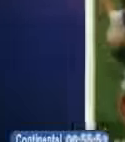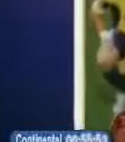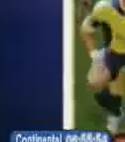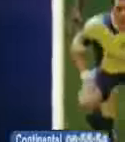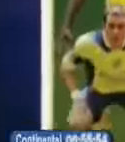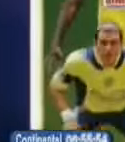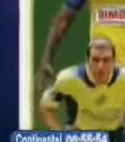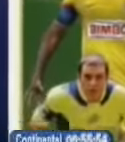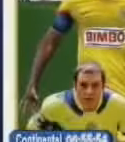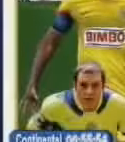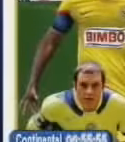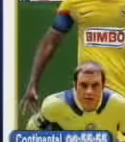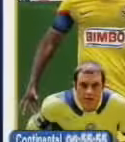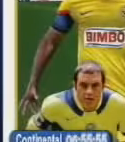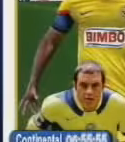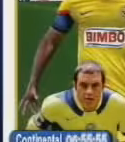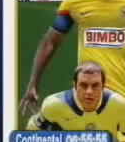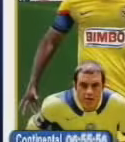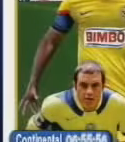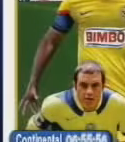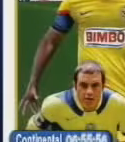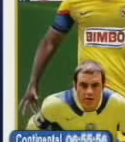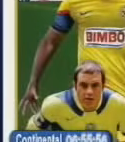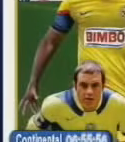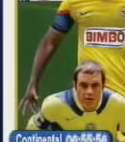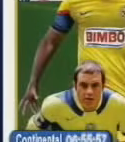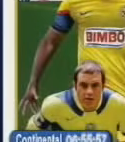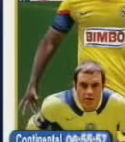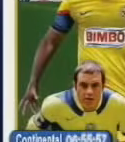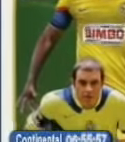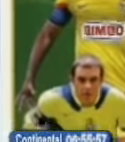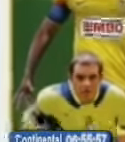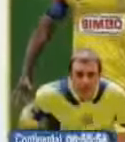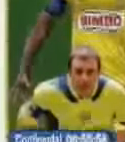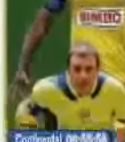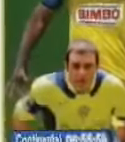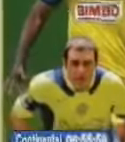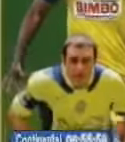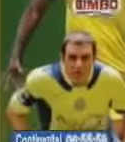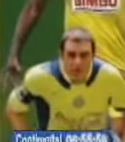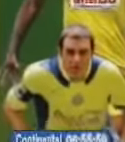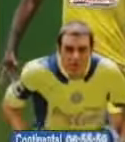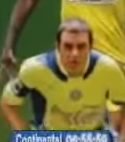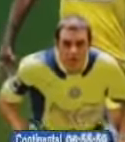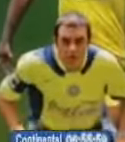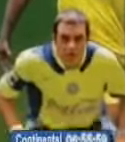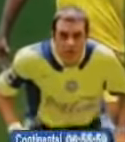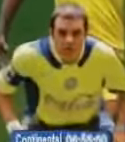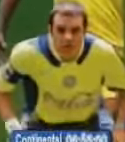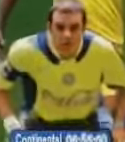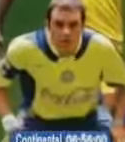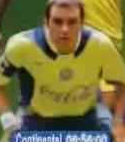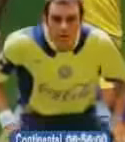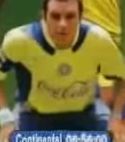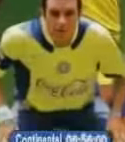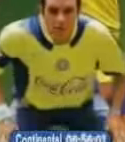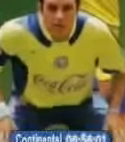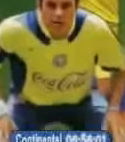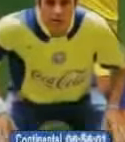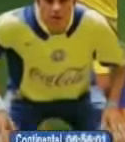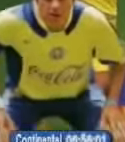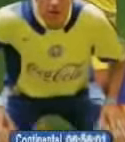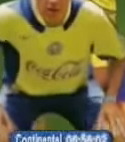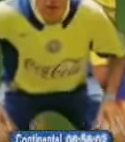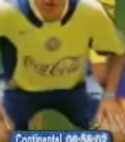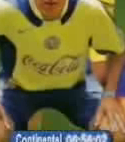recordado, Chucho Benítez, forma parte del 11 histórico en los 100 años del América y ahí está apareciendo en esta